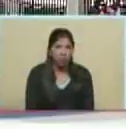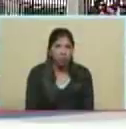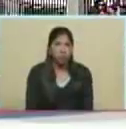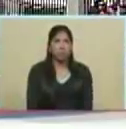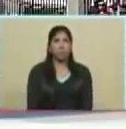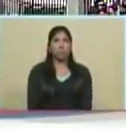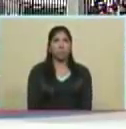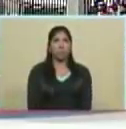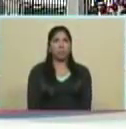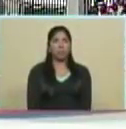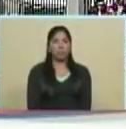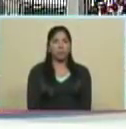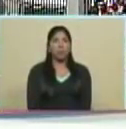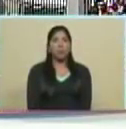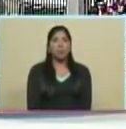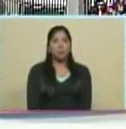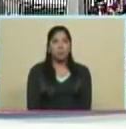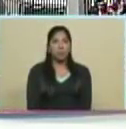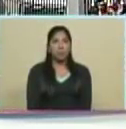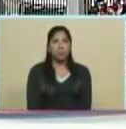el plan B.